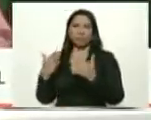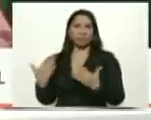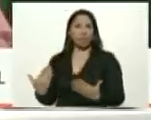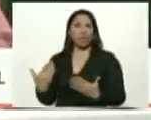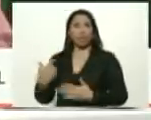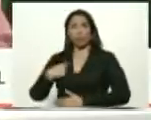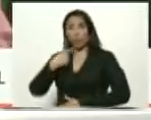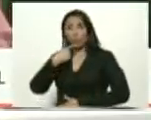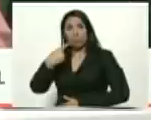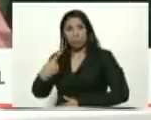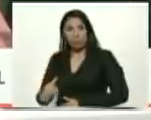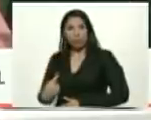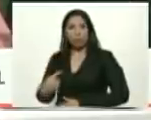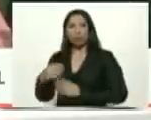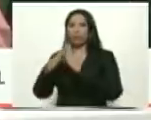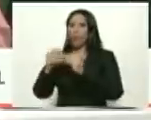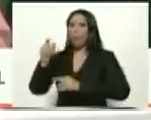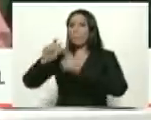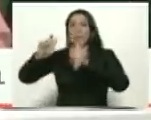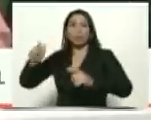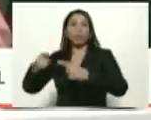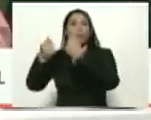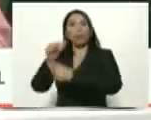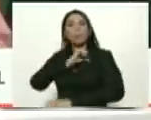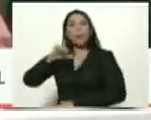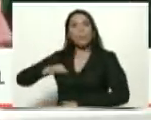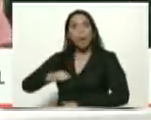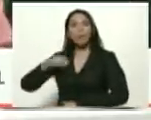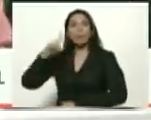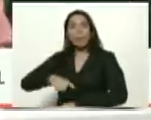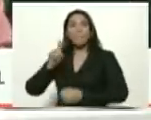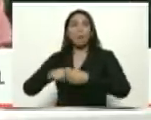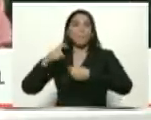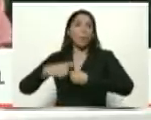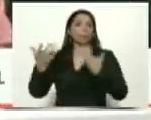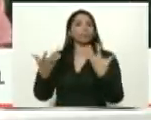y yo le digo a los actores económicos privados involucrados,